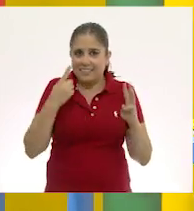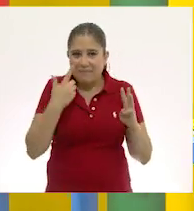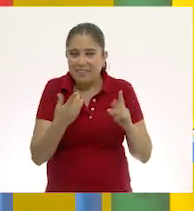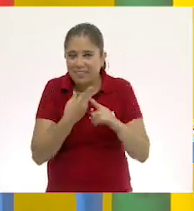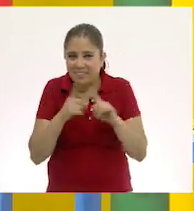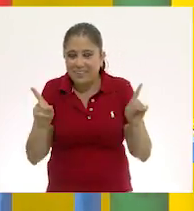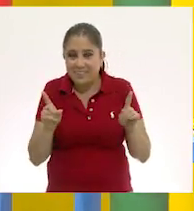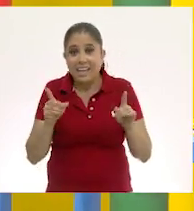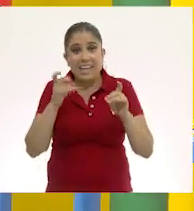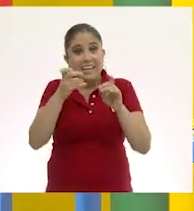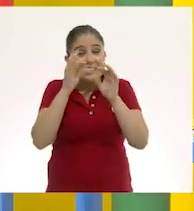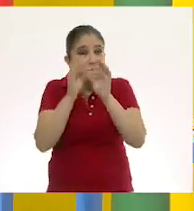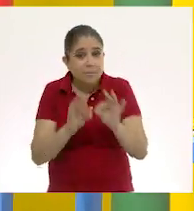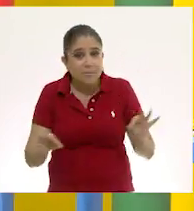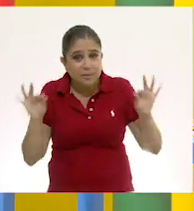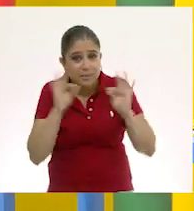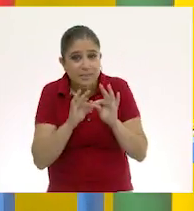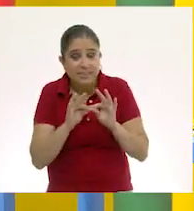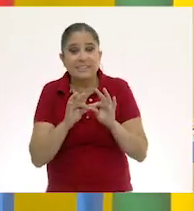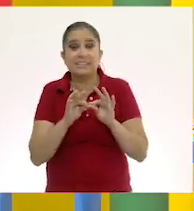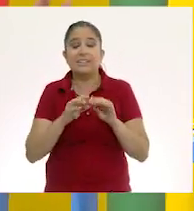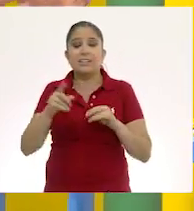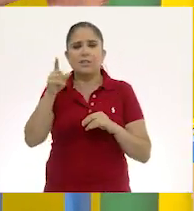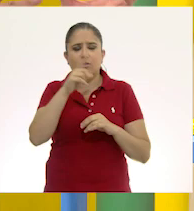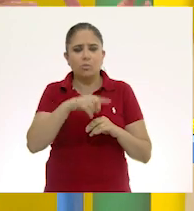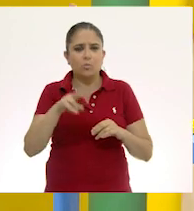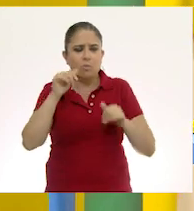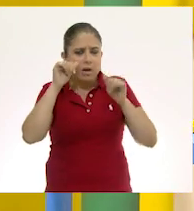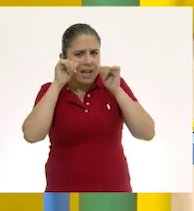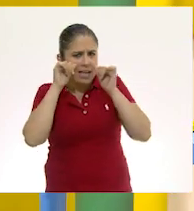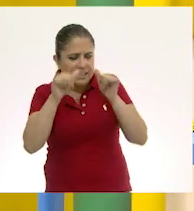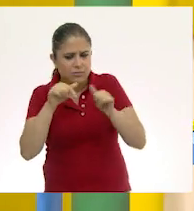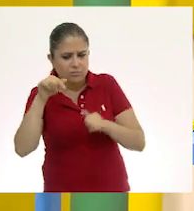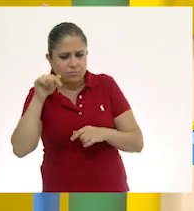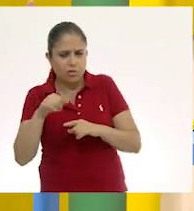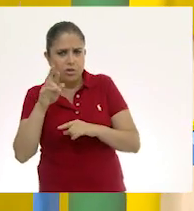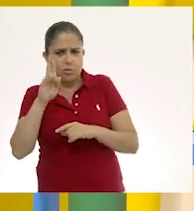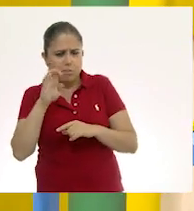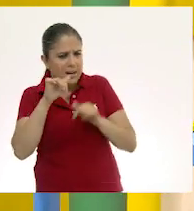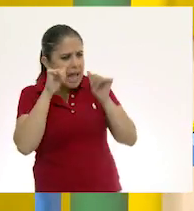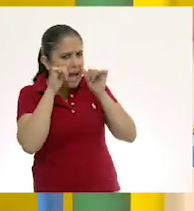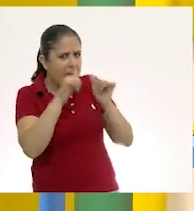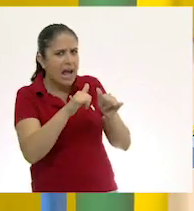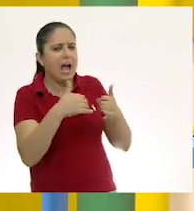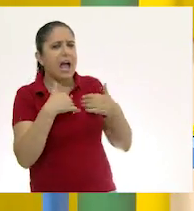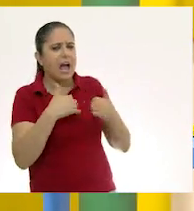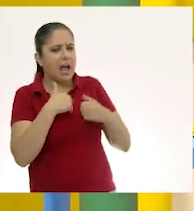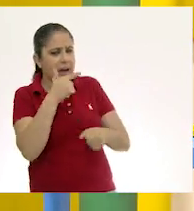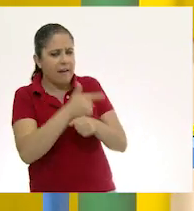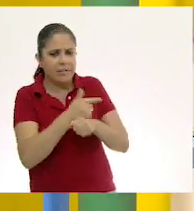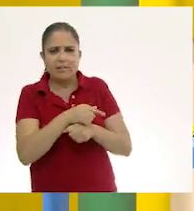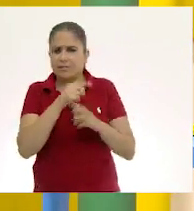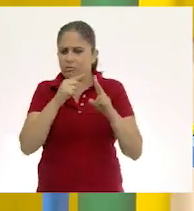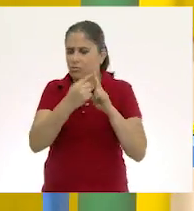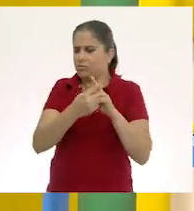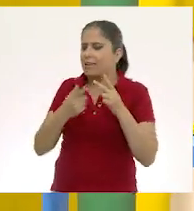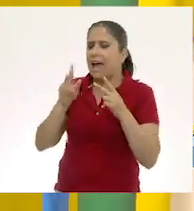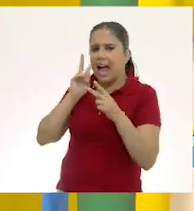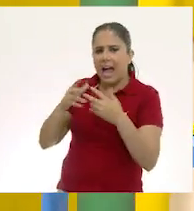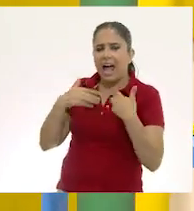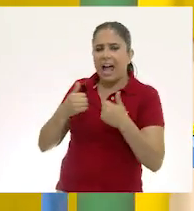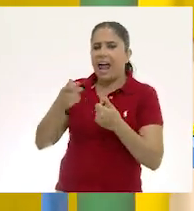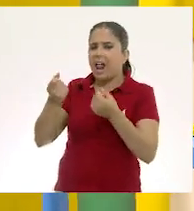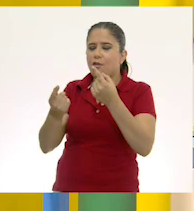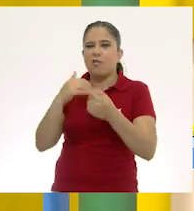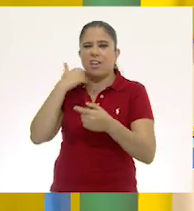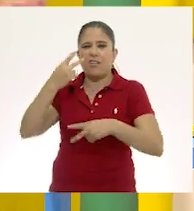algo muy importante. Escucharon lo que decía el otro, cedieron, porque unos querían jugar fútbol y otros a lanzar y